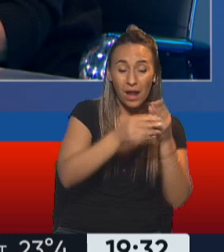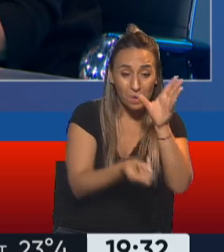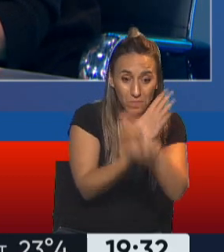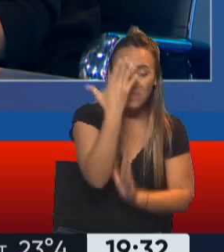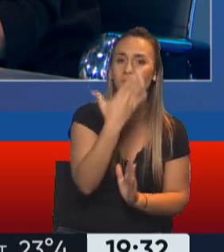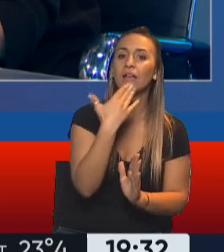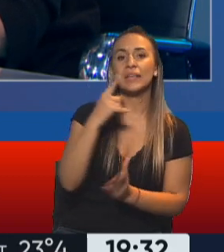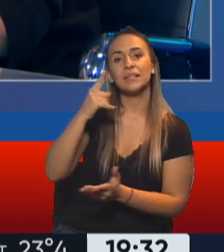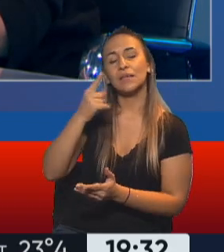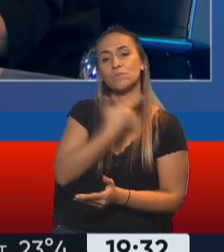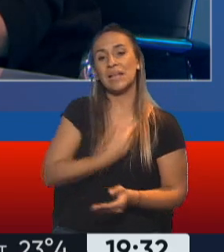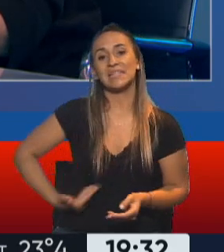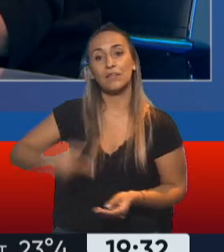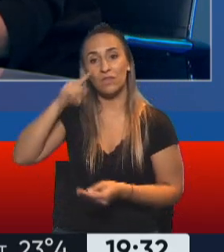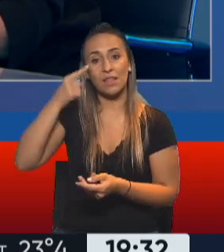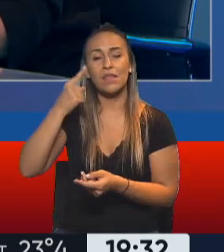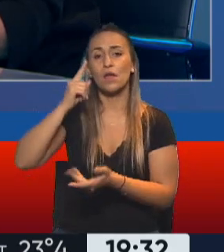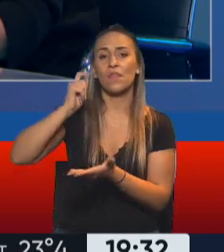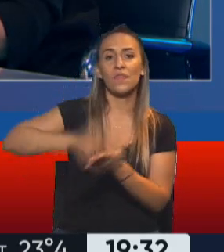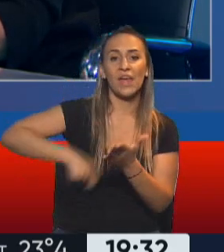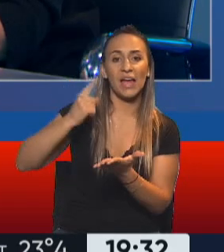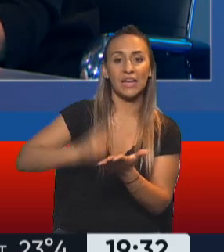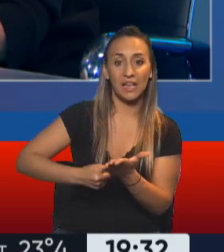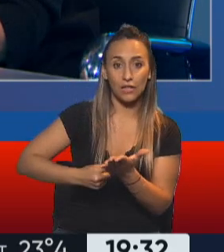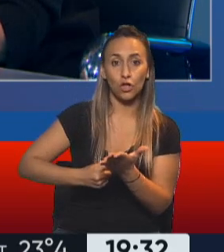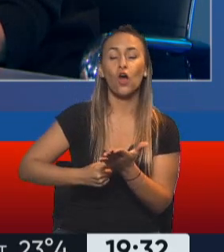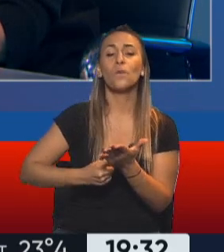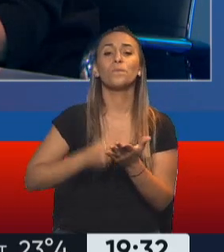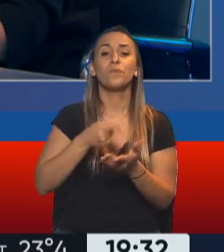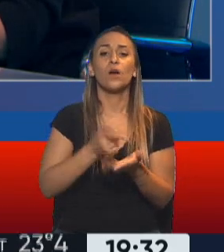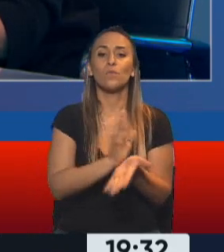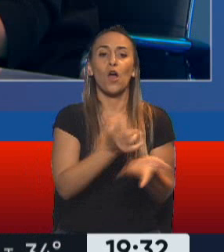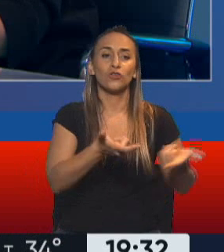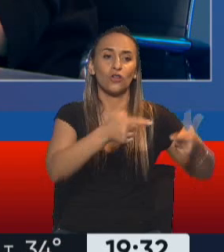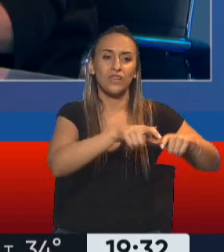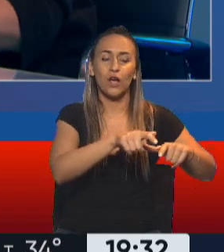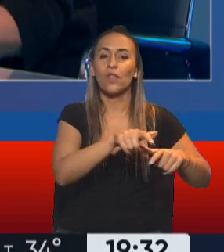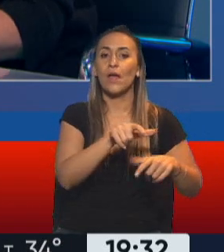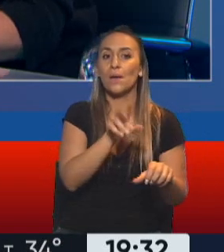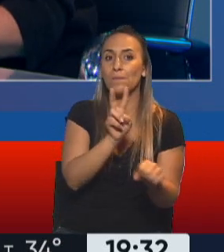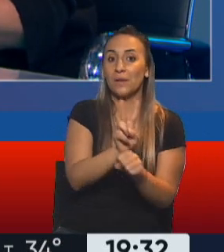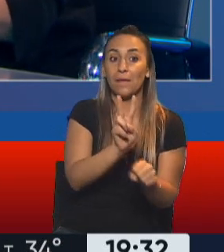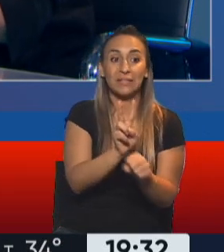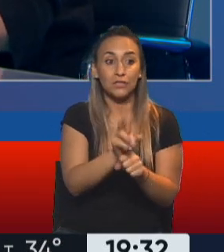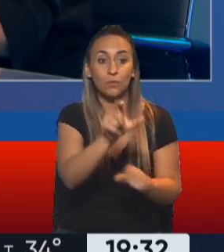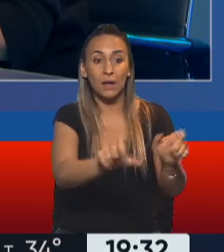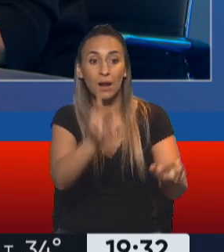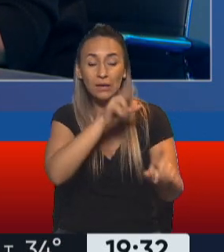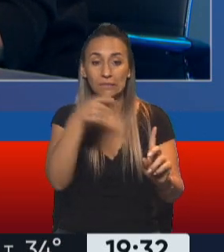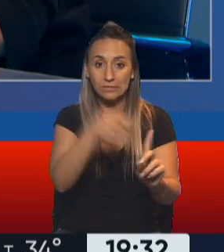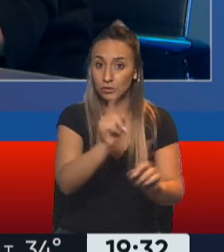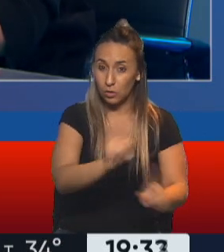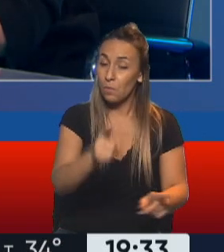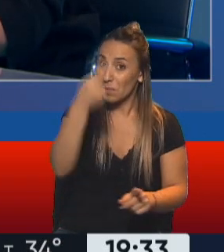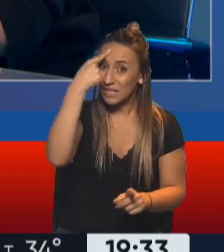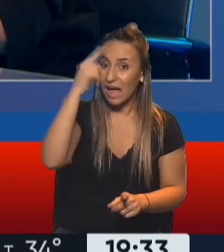que el presidente creó, el Consejo Federal de Prevención de los Femicidios. Nosotros, piensen que Argentina tiene 23 provincias